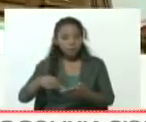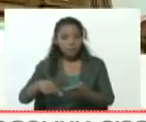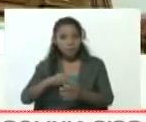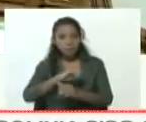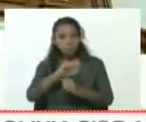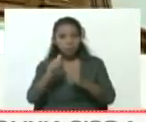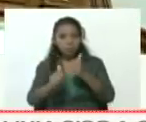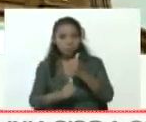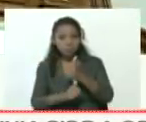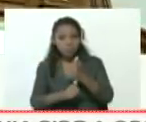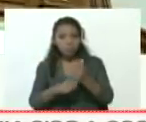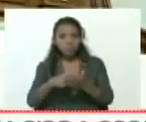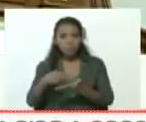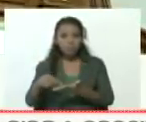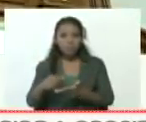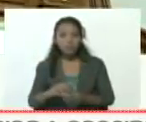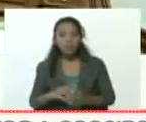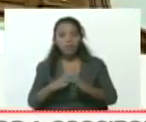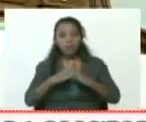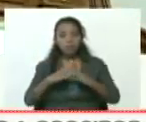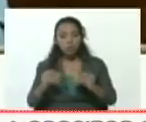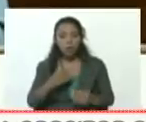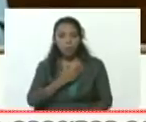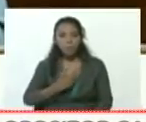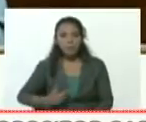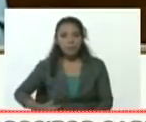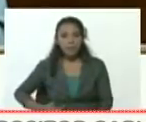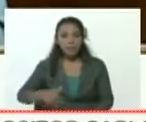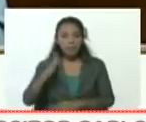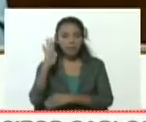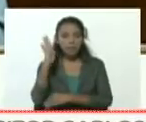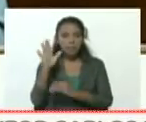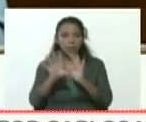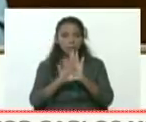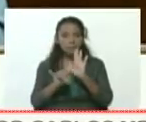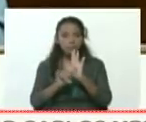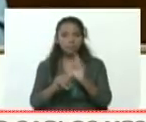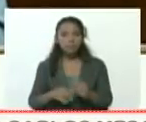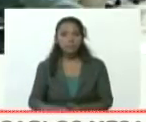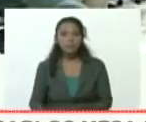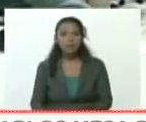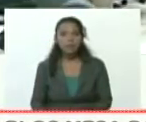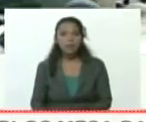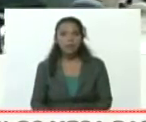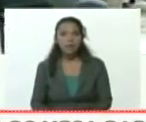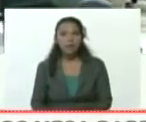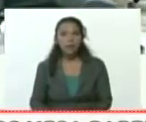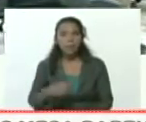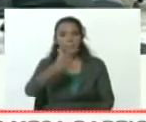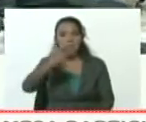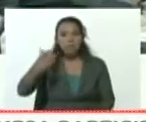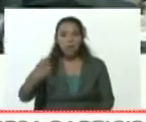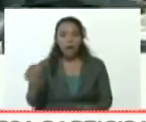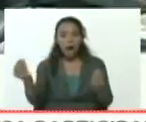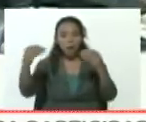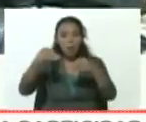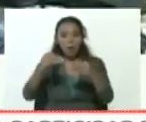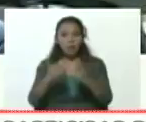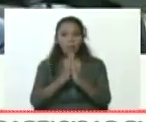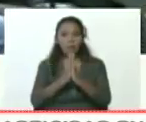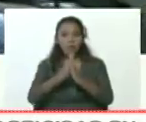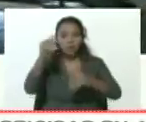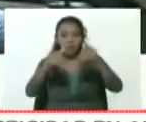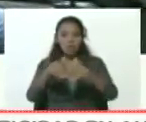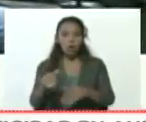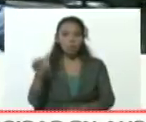Vázquez, secretario. Es todo, presidente. En consideración, los constituyentes y las constituyentes que estén de acuerdo con aprobar la propuesta